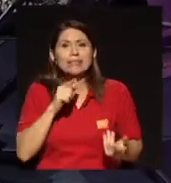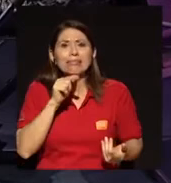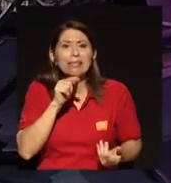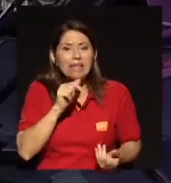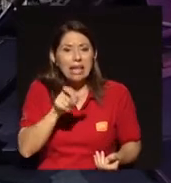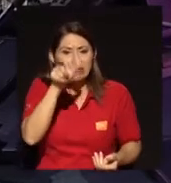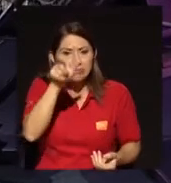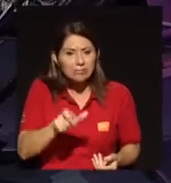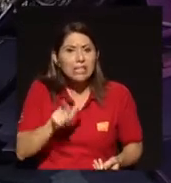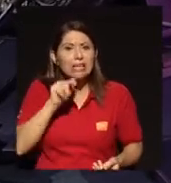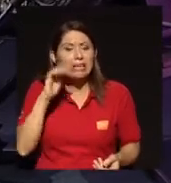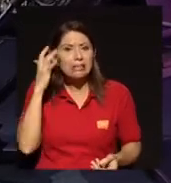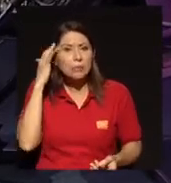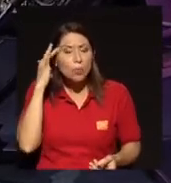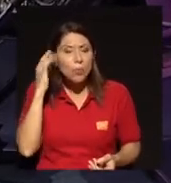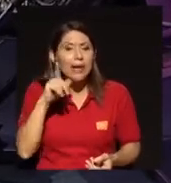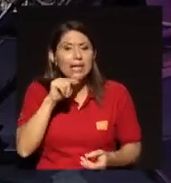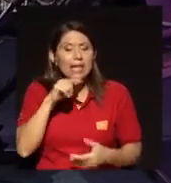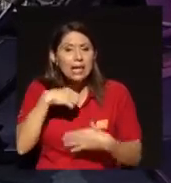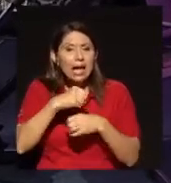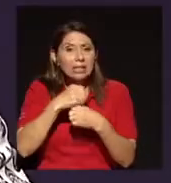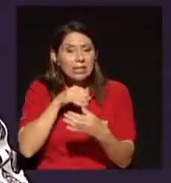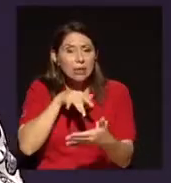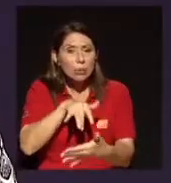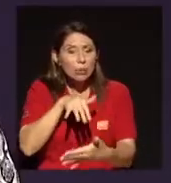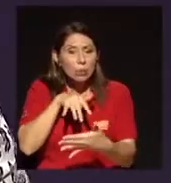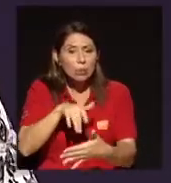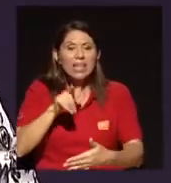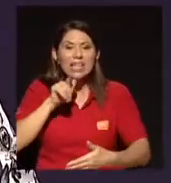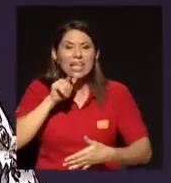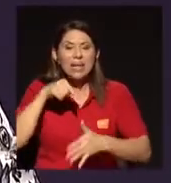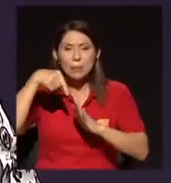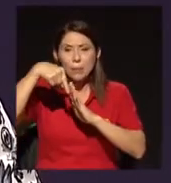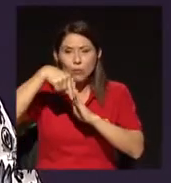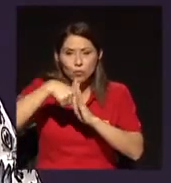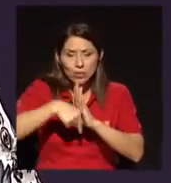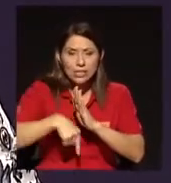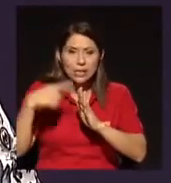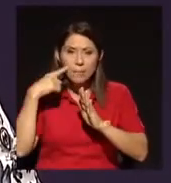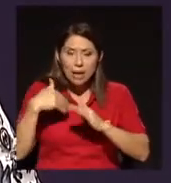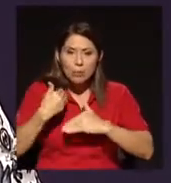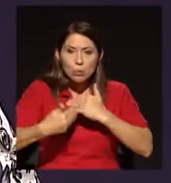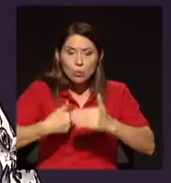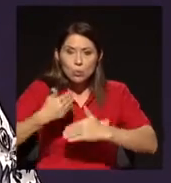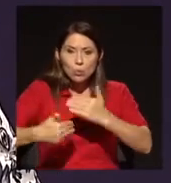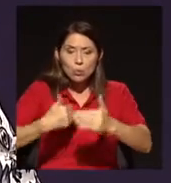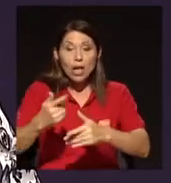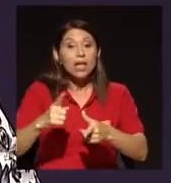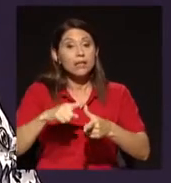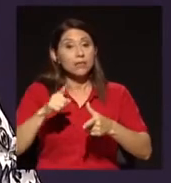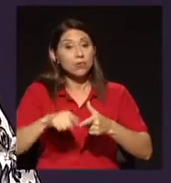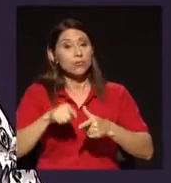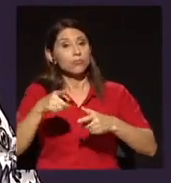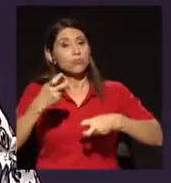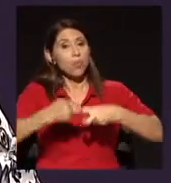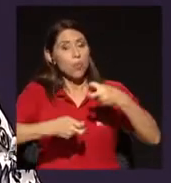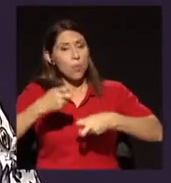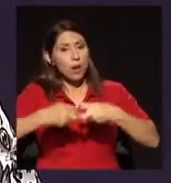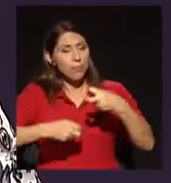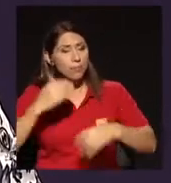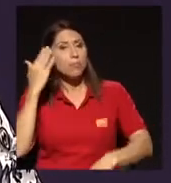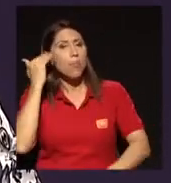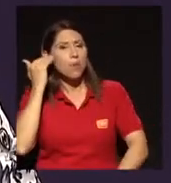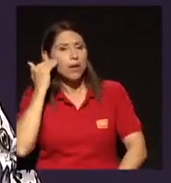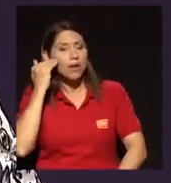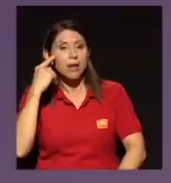quién se preocupa por ese tema y entonces quién profundiza y le da seguimiento. Entonces tenemos un problema, ¿por qué? Porque tiene que ver